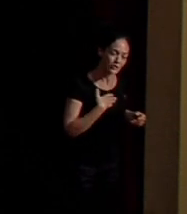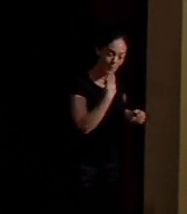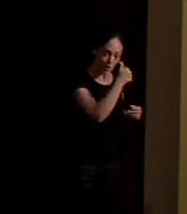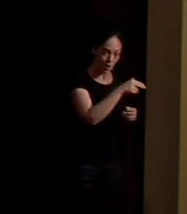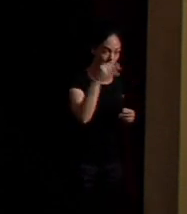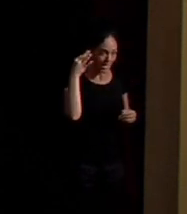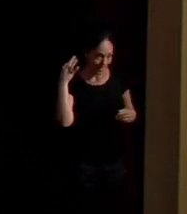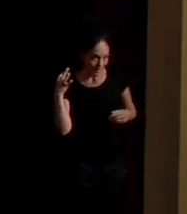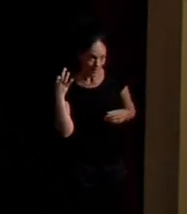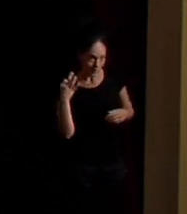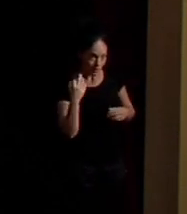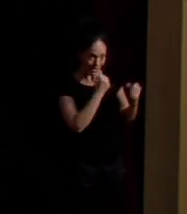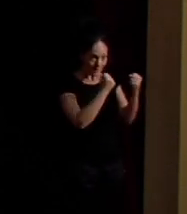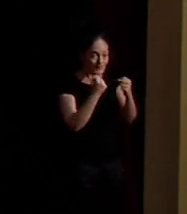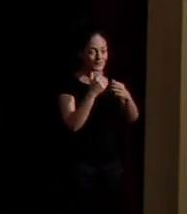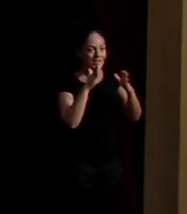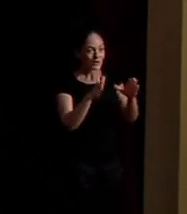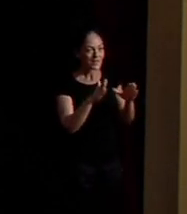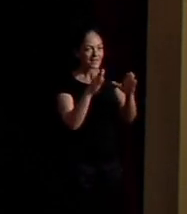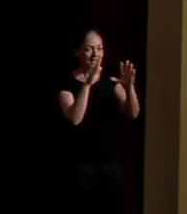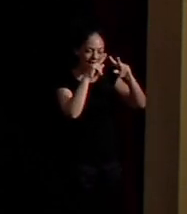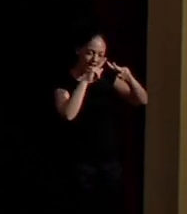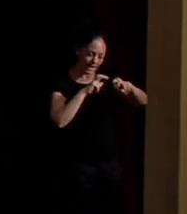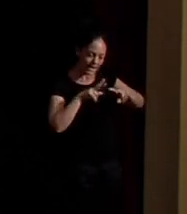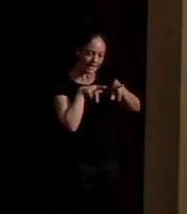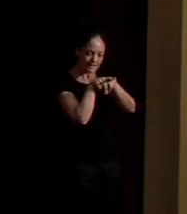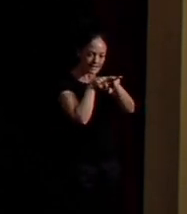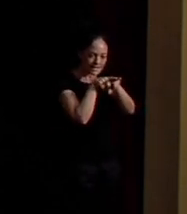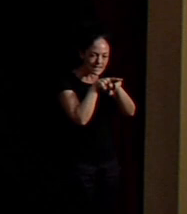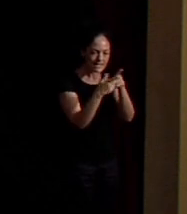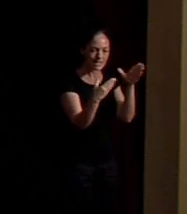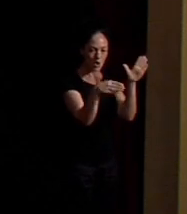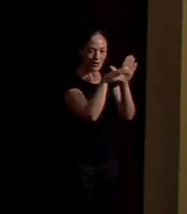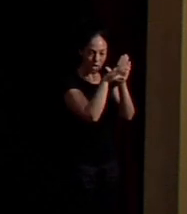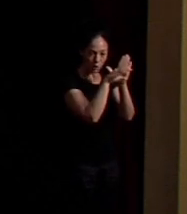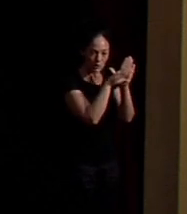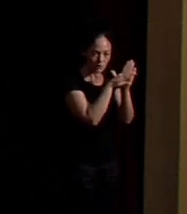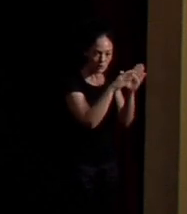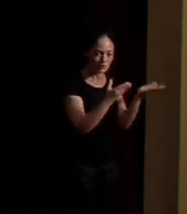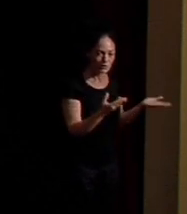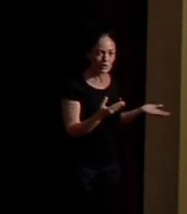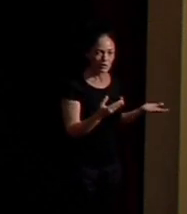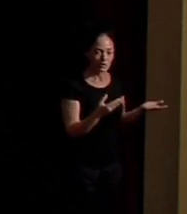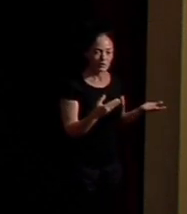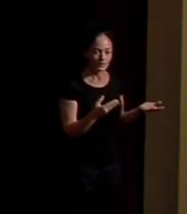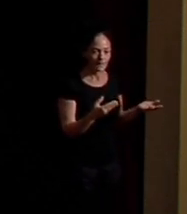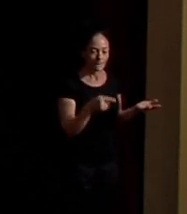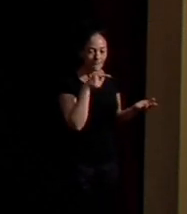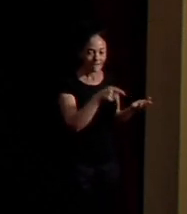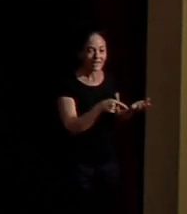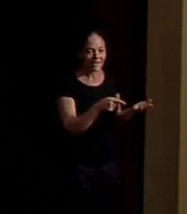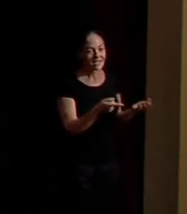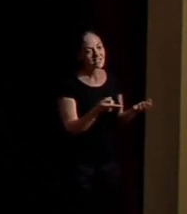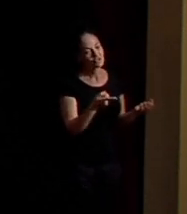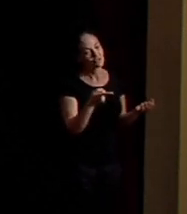Y creo que finalmente el análisis crítico que hacemos sobre la prostitución o que yo pretendo hacer esta tarde sobre la prostitución tiene que ver